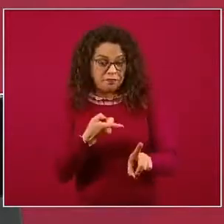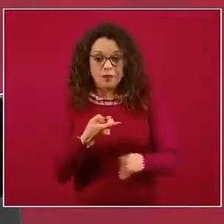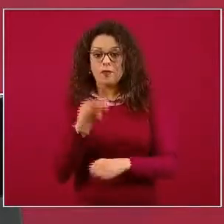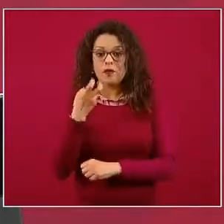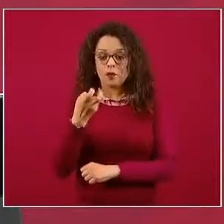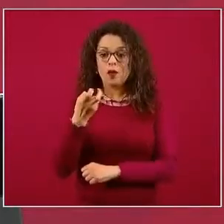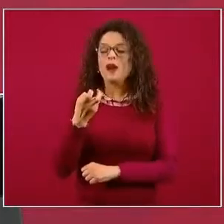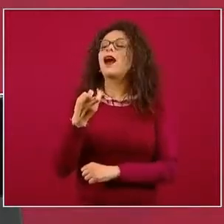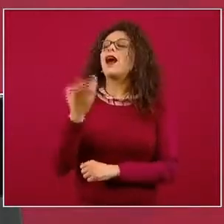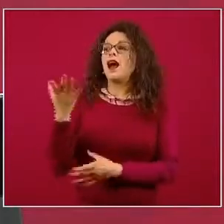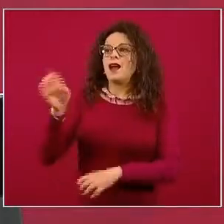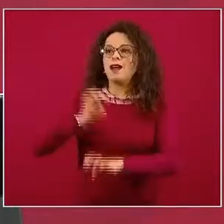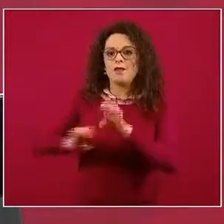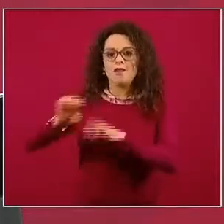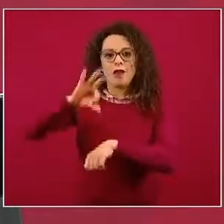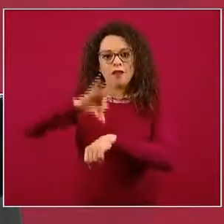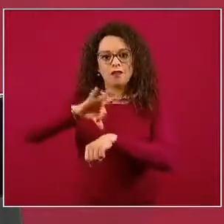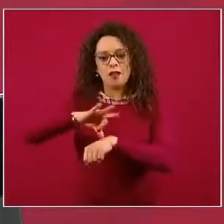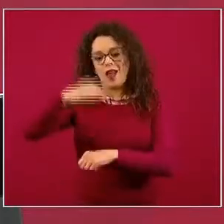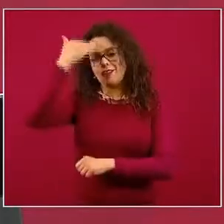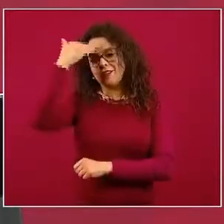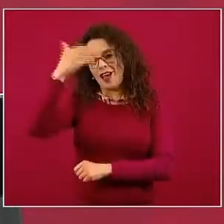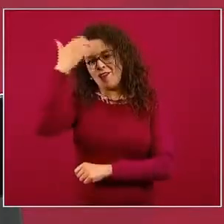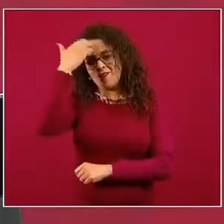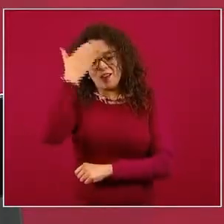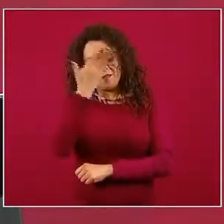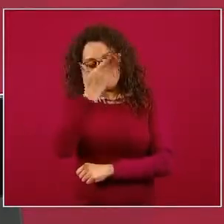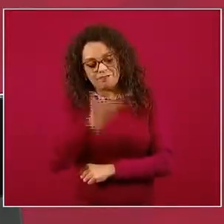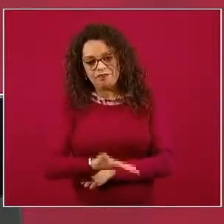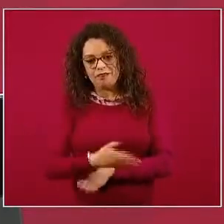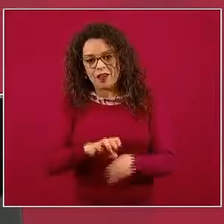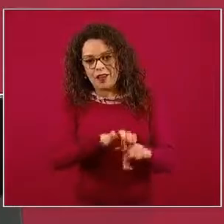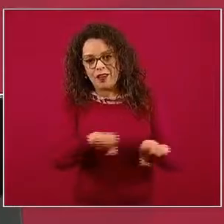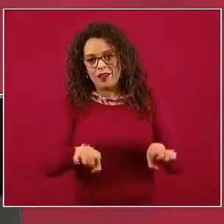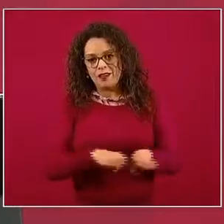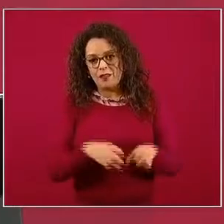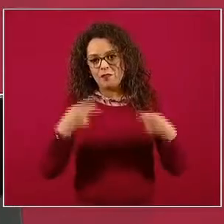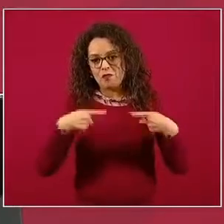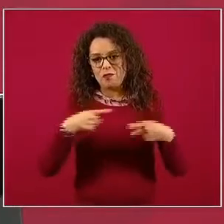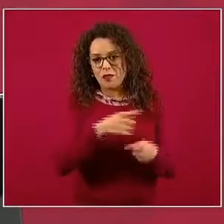las compañías farmacéuticas conozcan a nuestras investigadores